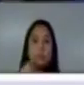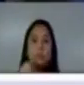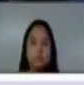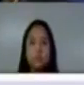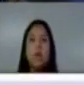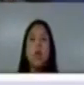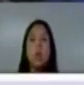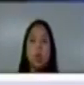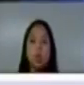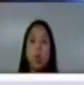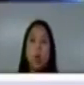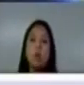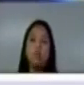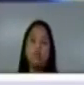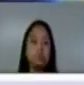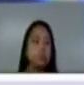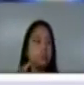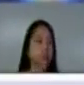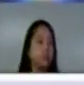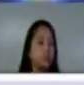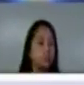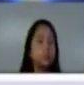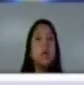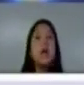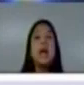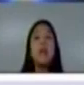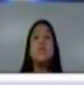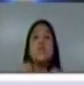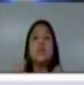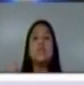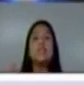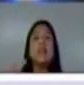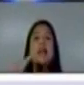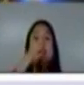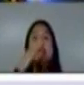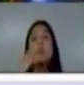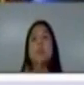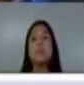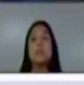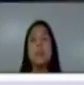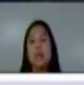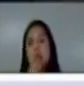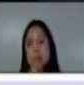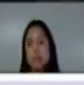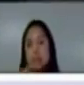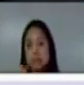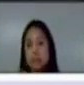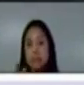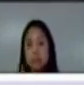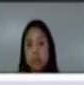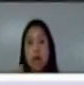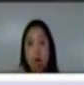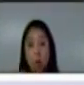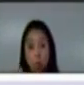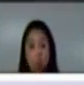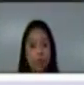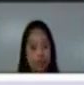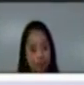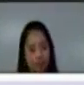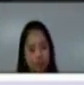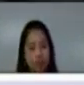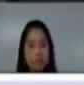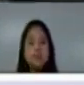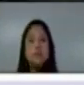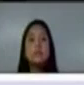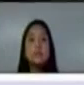tratar sus problemas, pero si se pueden apoyar, se van a tener mejores resultados. Es prácticamente correcto. Ese fue el mensaje que